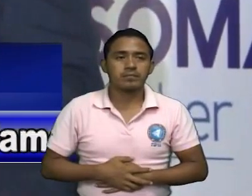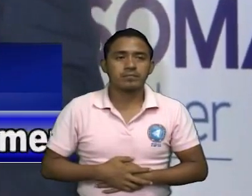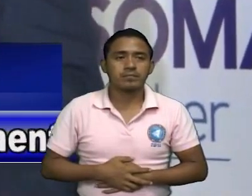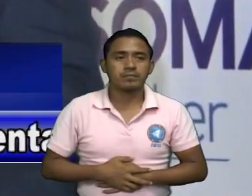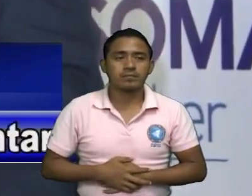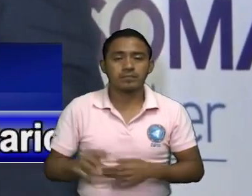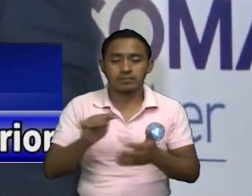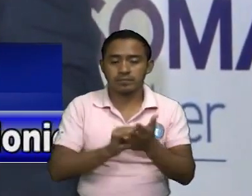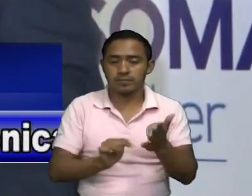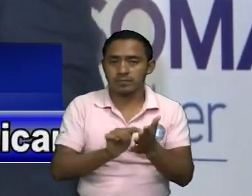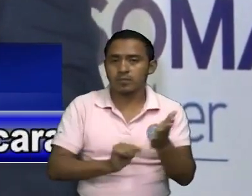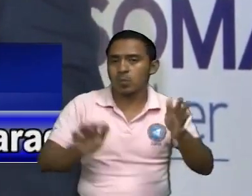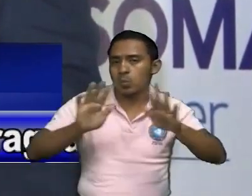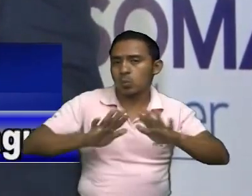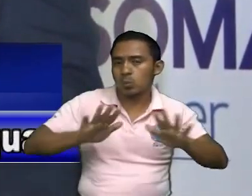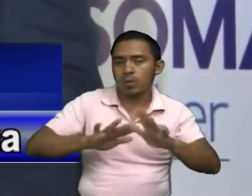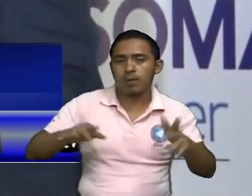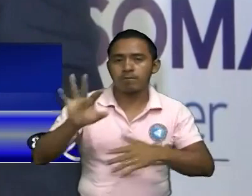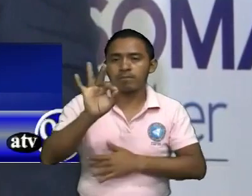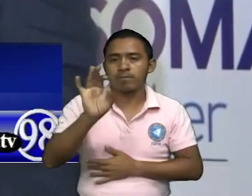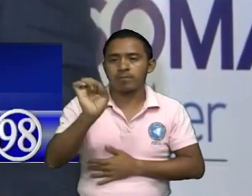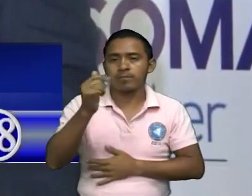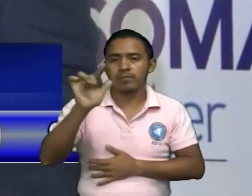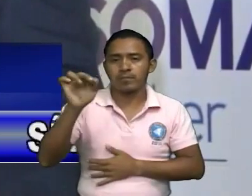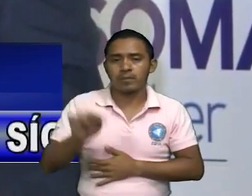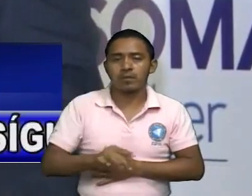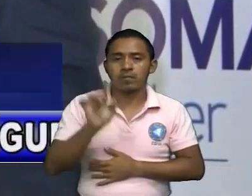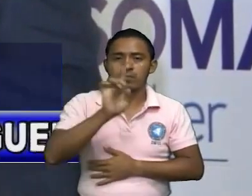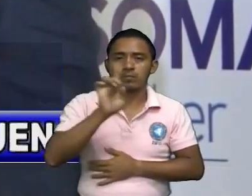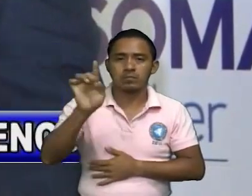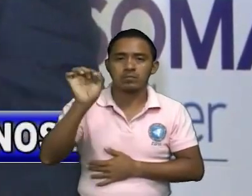El voto suave a favor del FSLN,